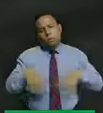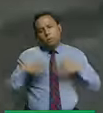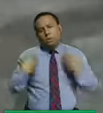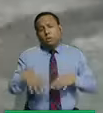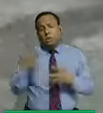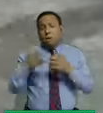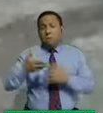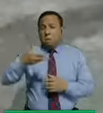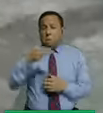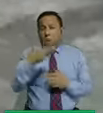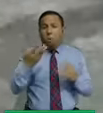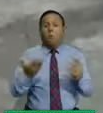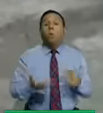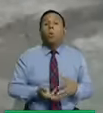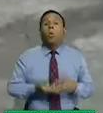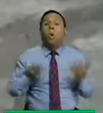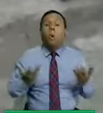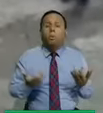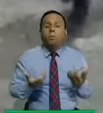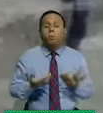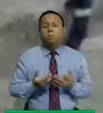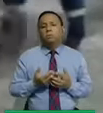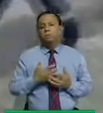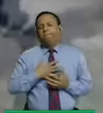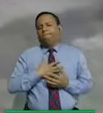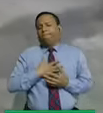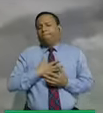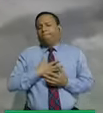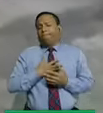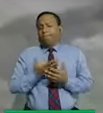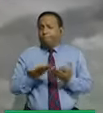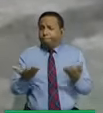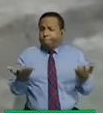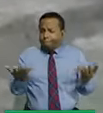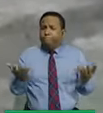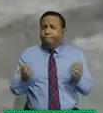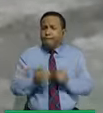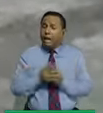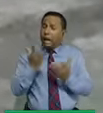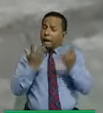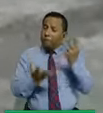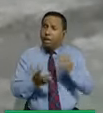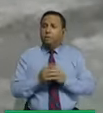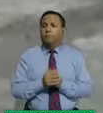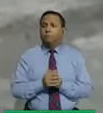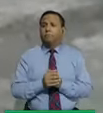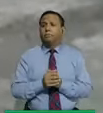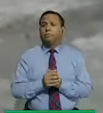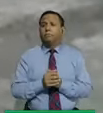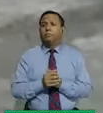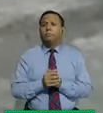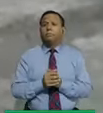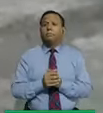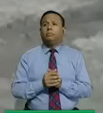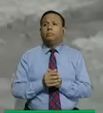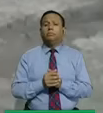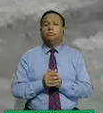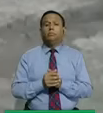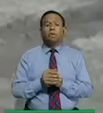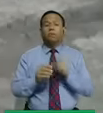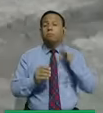el gatillo. Imagínense cuánta desgracia hubiese pasado, ¿no? ¡Llámale a la policía! ¡Llámale a la